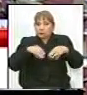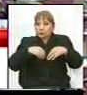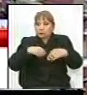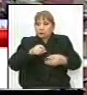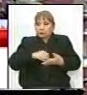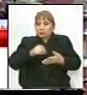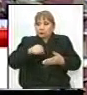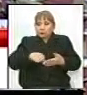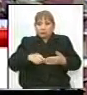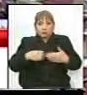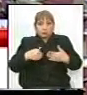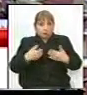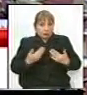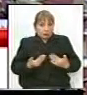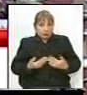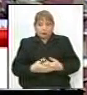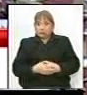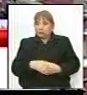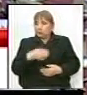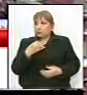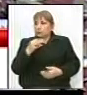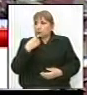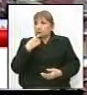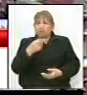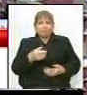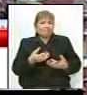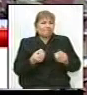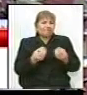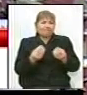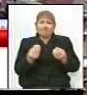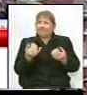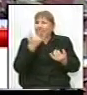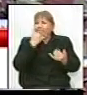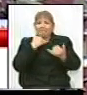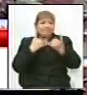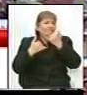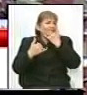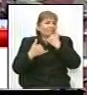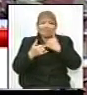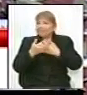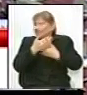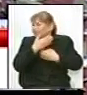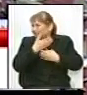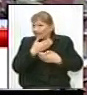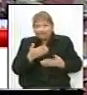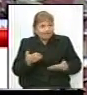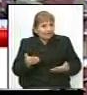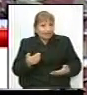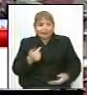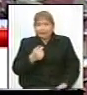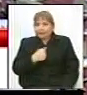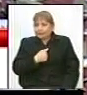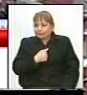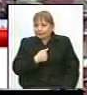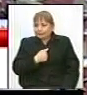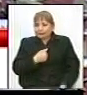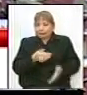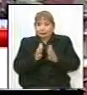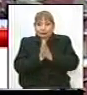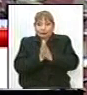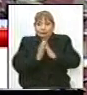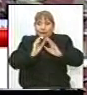por el partido Podemos. Es decir, acá siempre siente hay muchas, pero muchas irregularidades, y es por ello que yo solicitaría a su